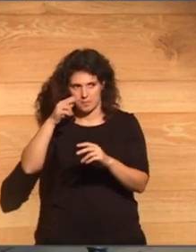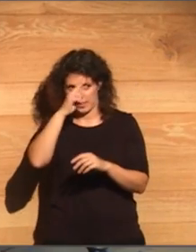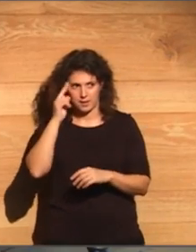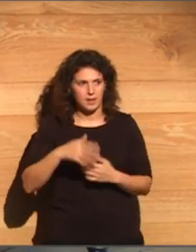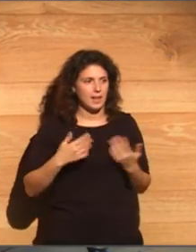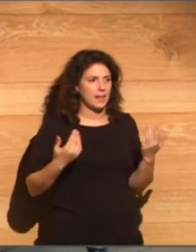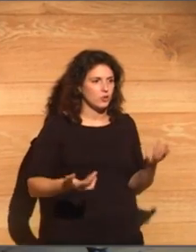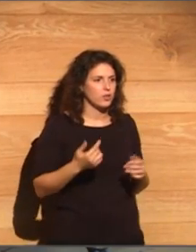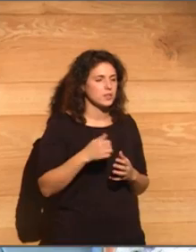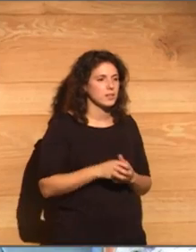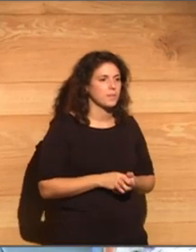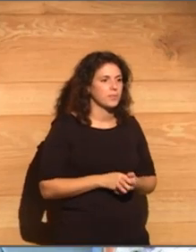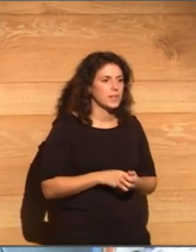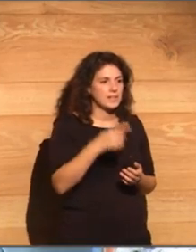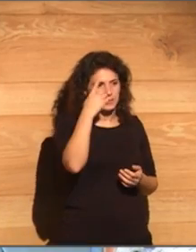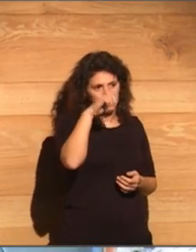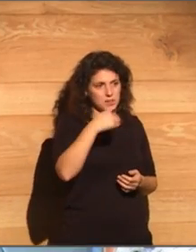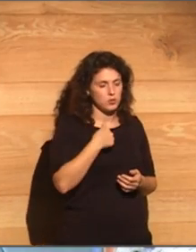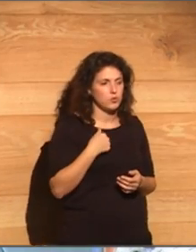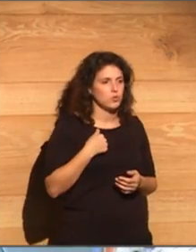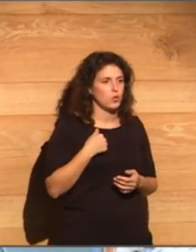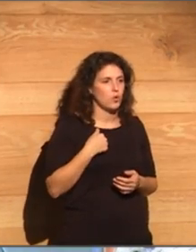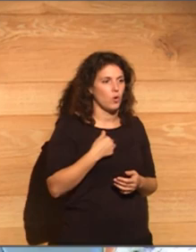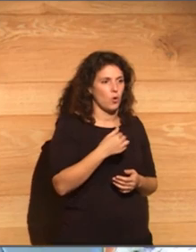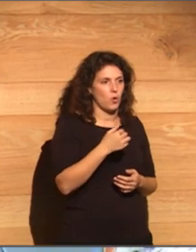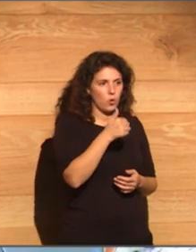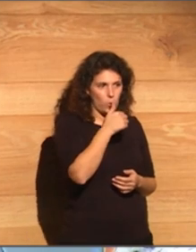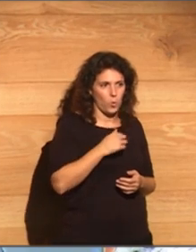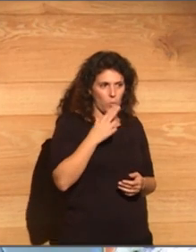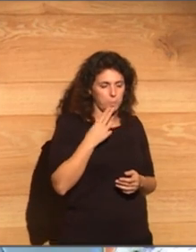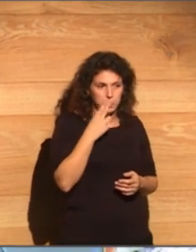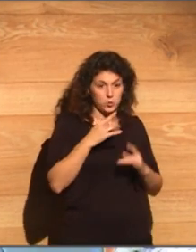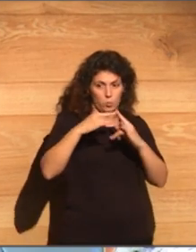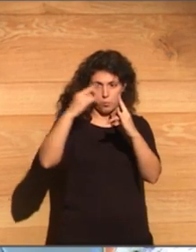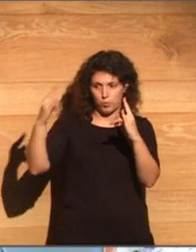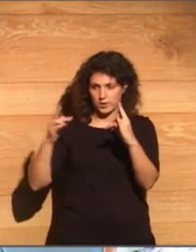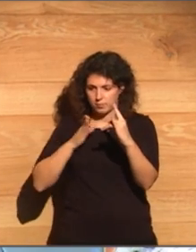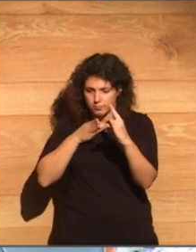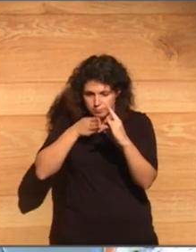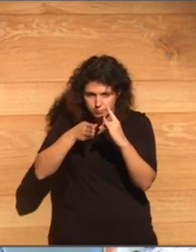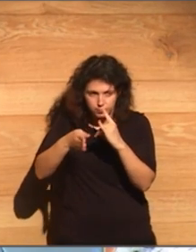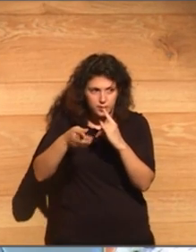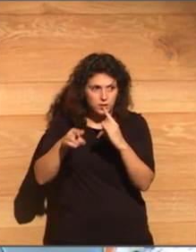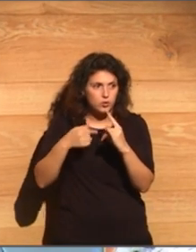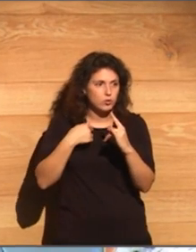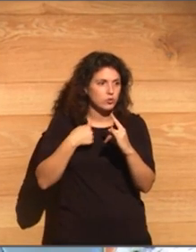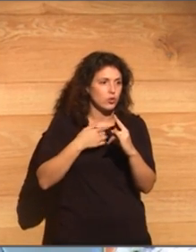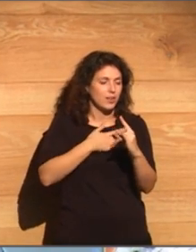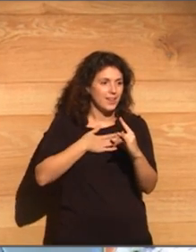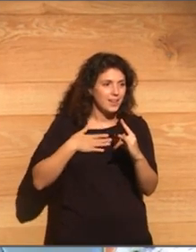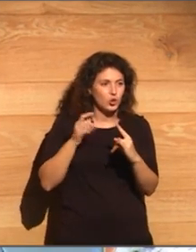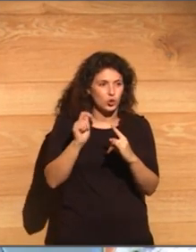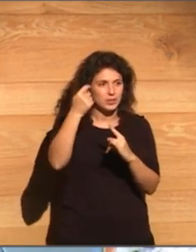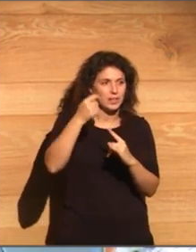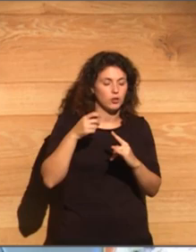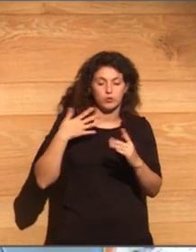estoy, voy a dar un, yo sabéis que me he propuesto atravesar el puente San Pablo, pero con mi vértigo no lo consigo. Es una performance que hago y yo quiero batir el récord. Y entonces